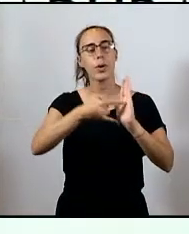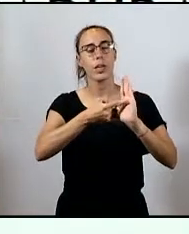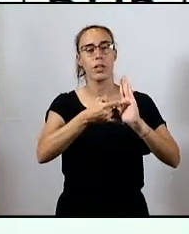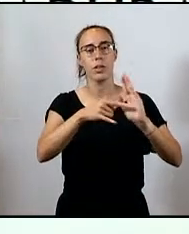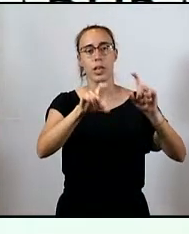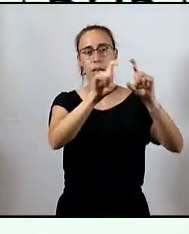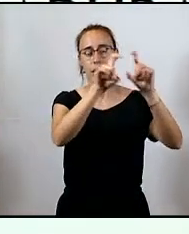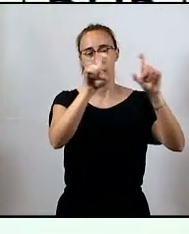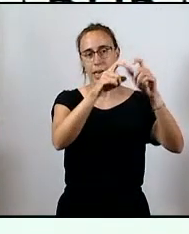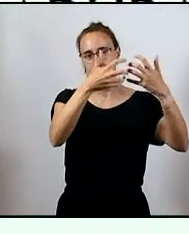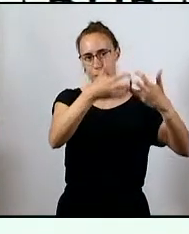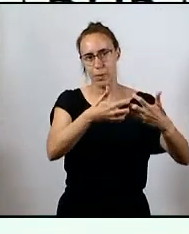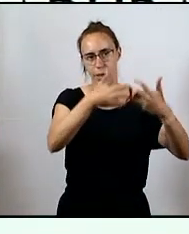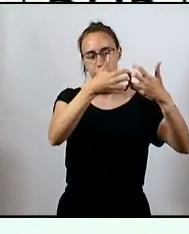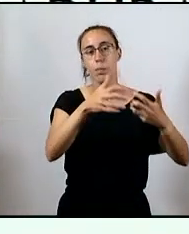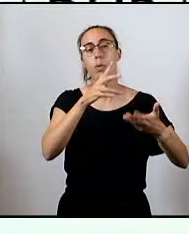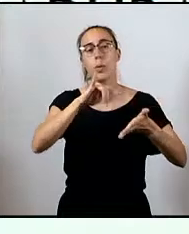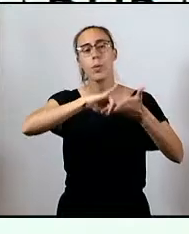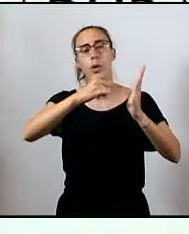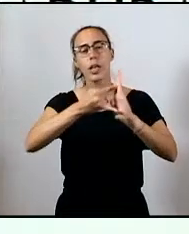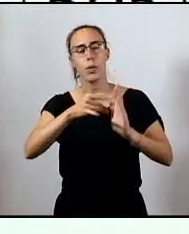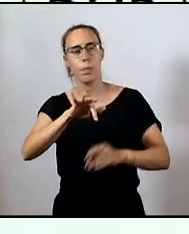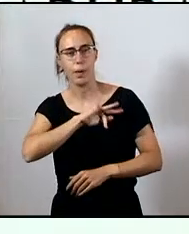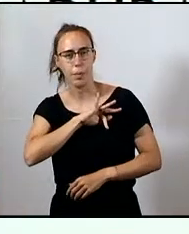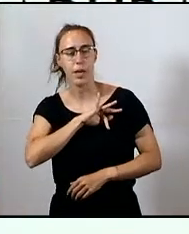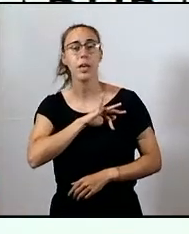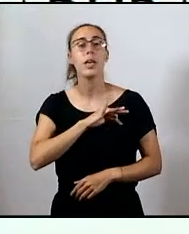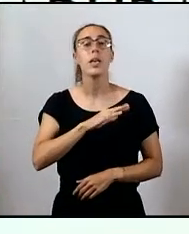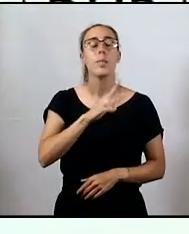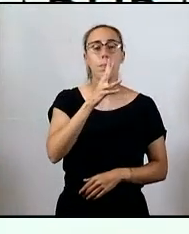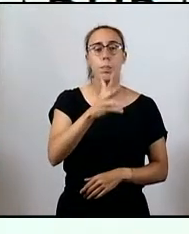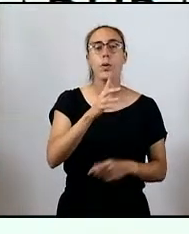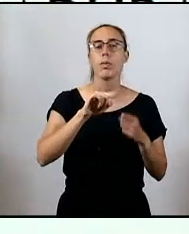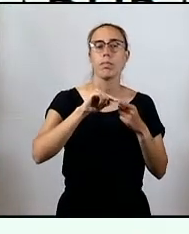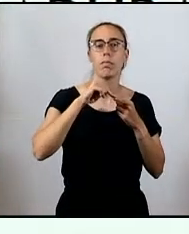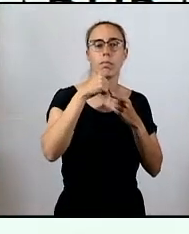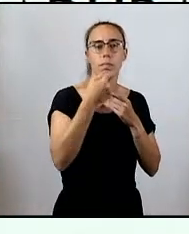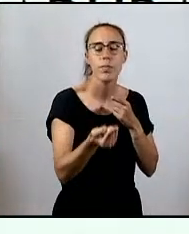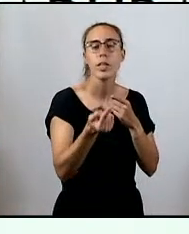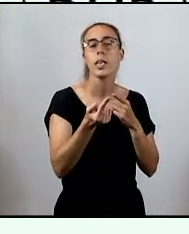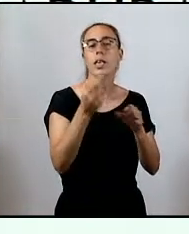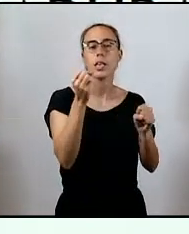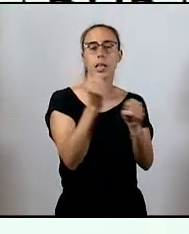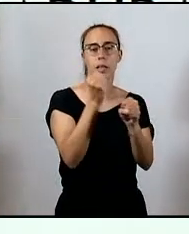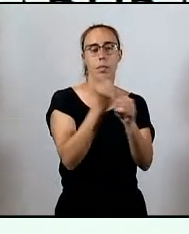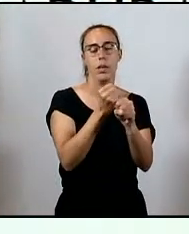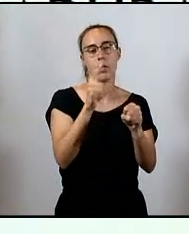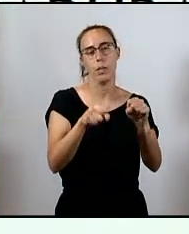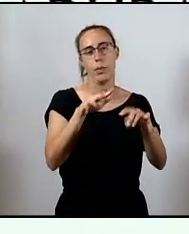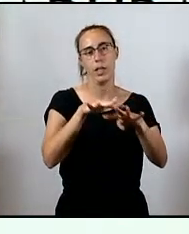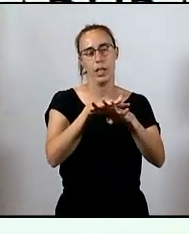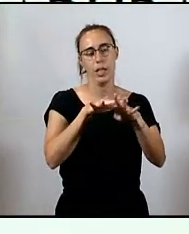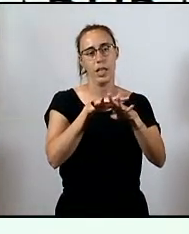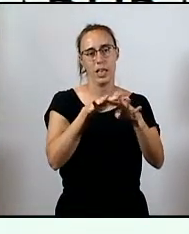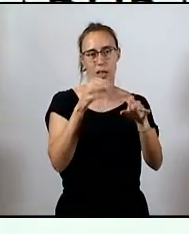interés autonómico, como proyecto premia, por su impacto significativo en el empleo y en el tejido productivo.